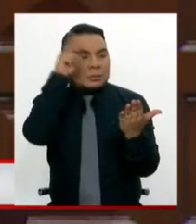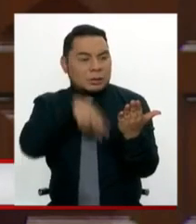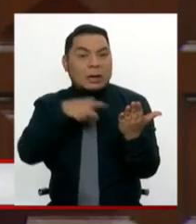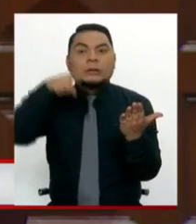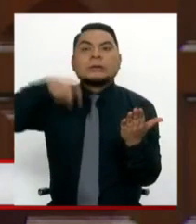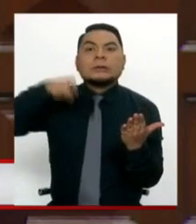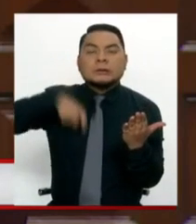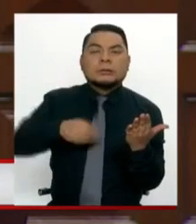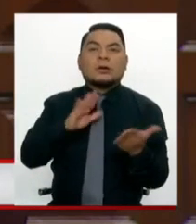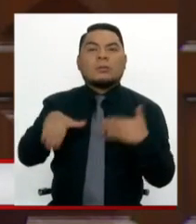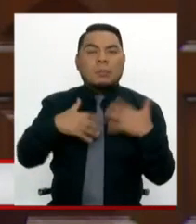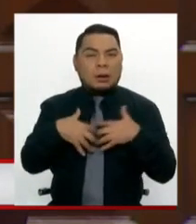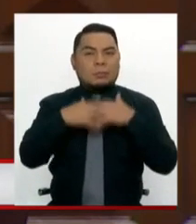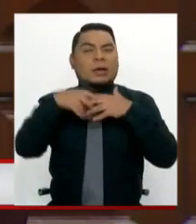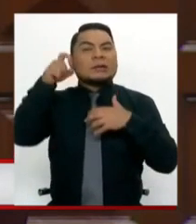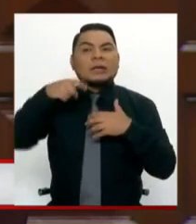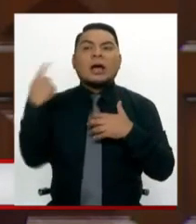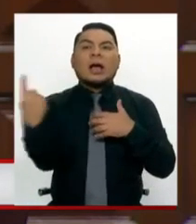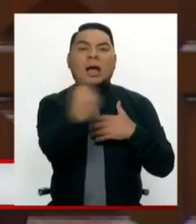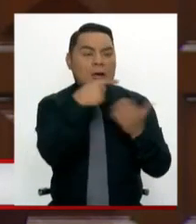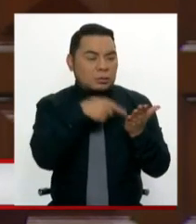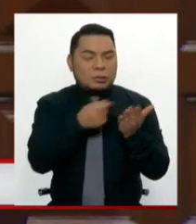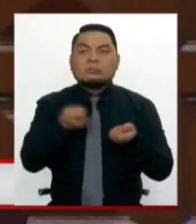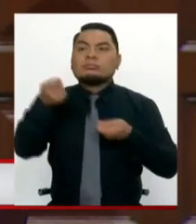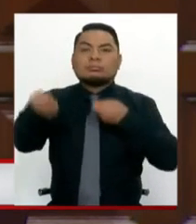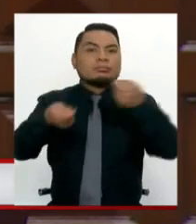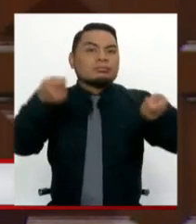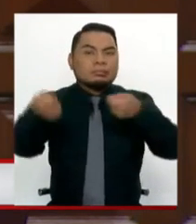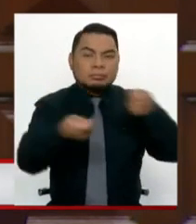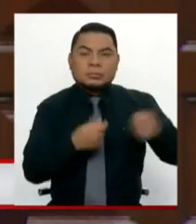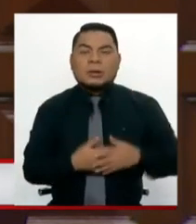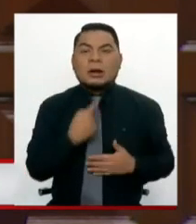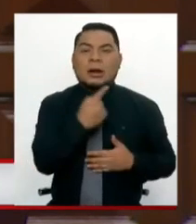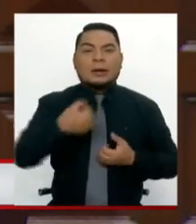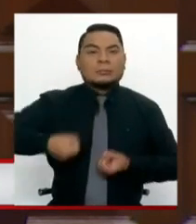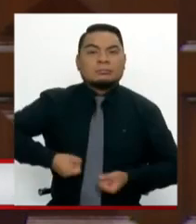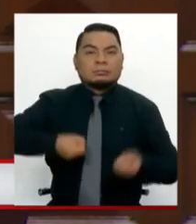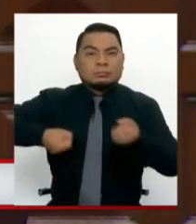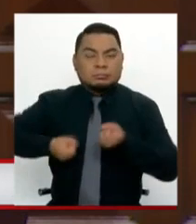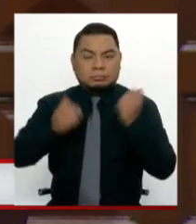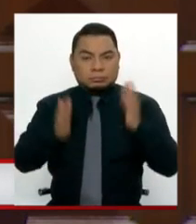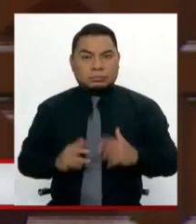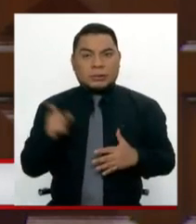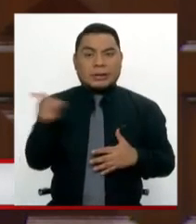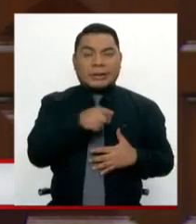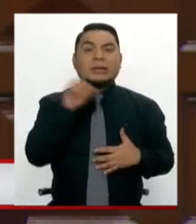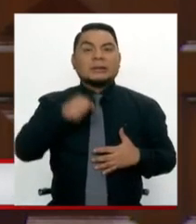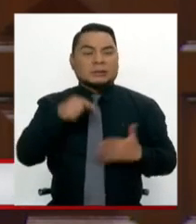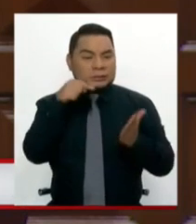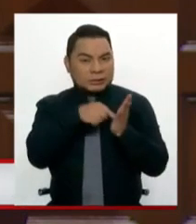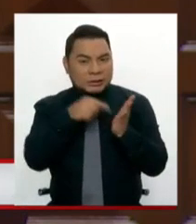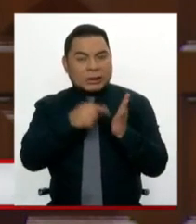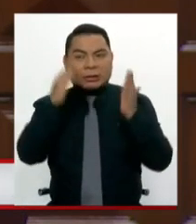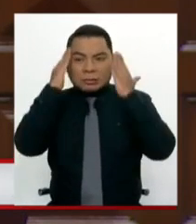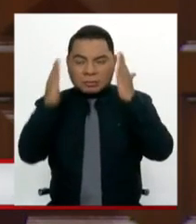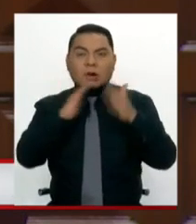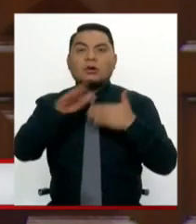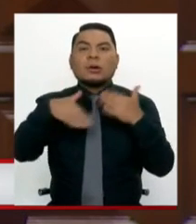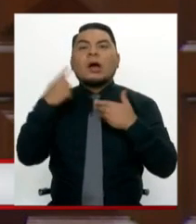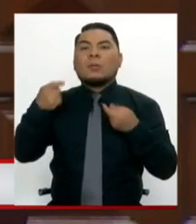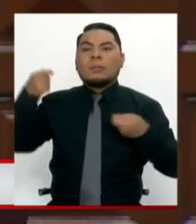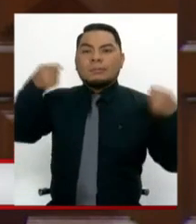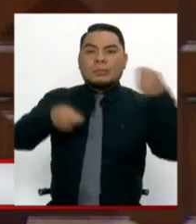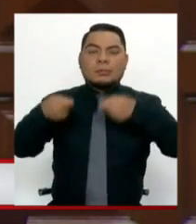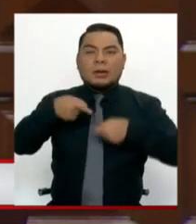las necesidades y potencialidades de cada productor, y servirá para focalizar las inversiones